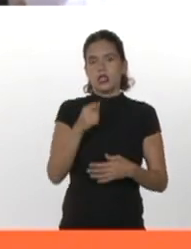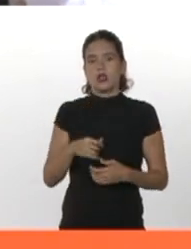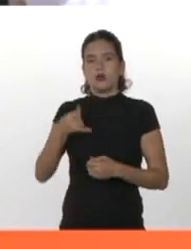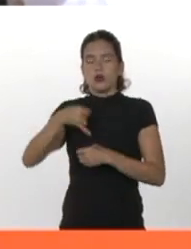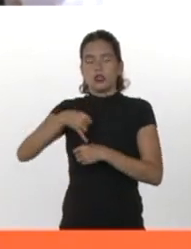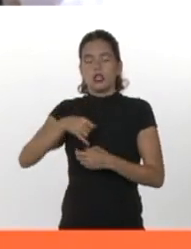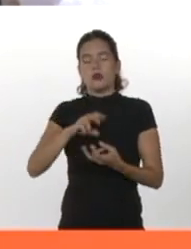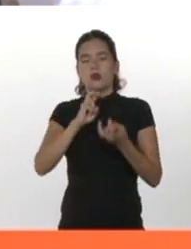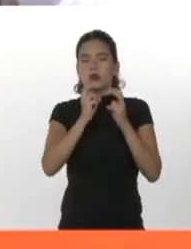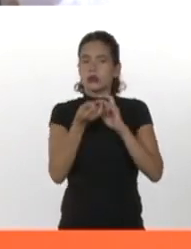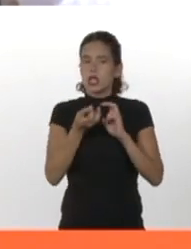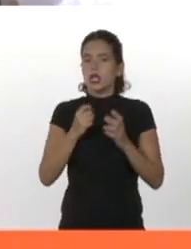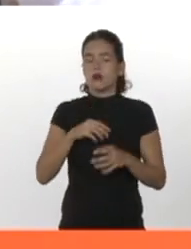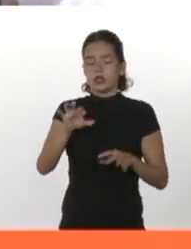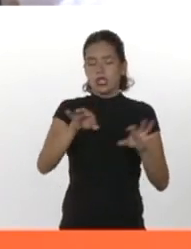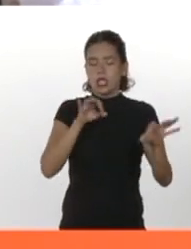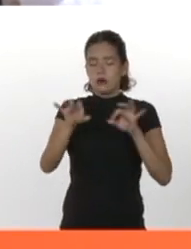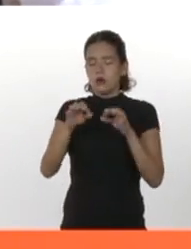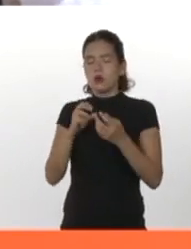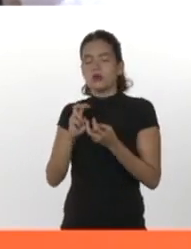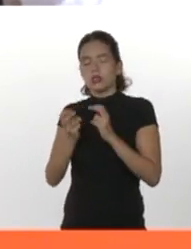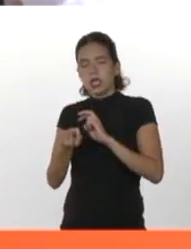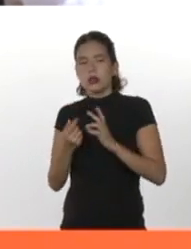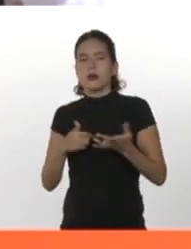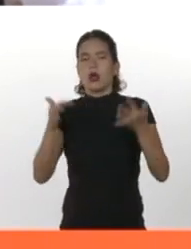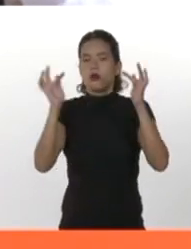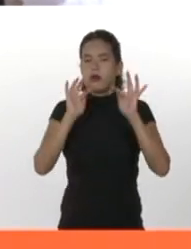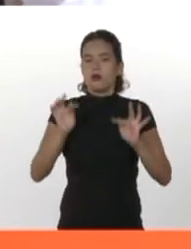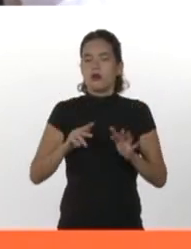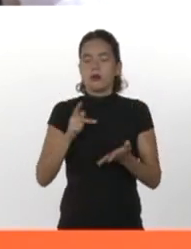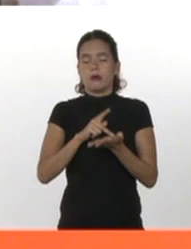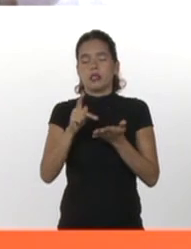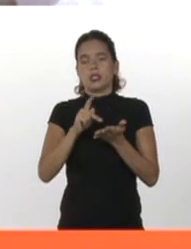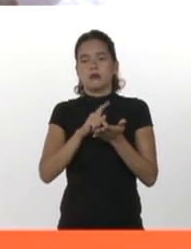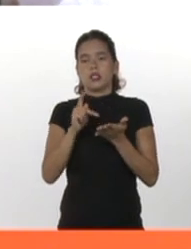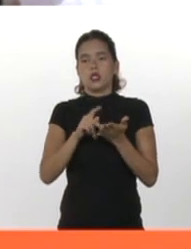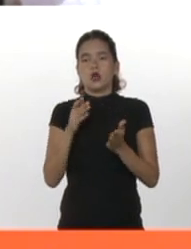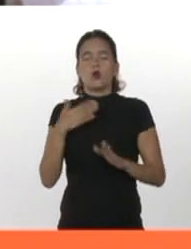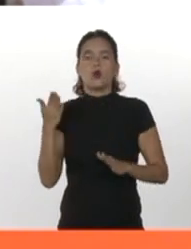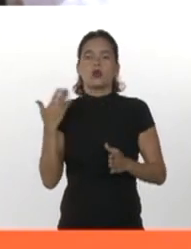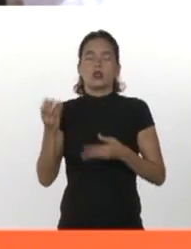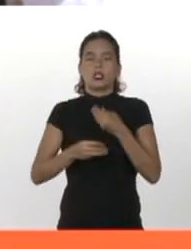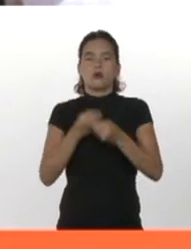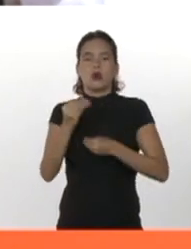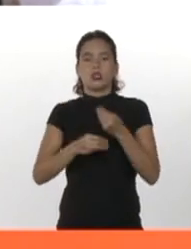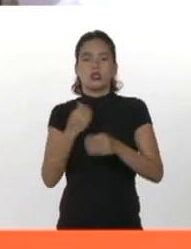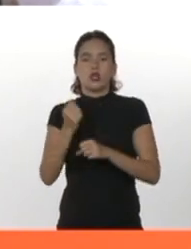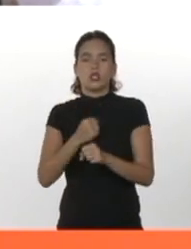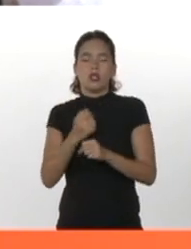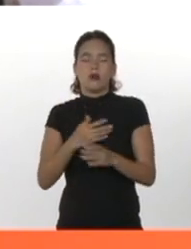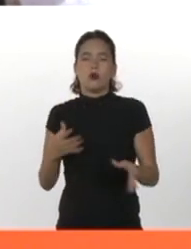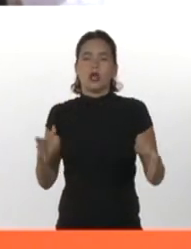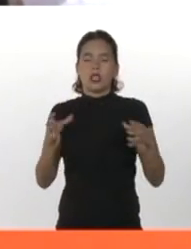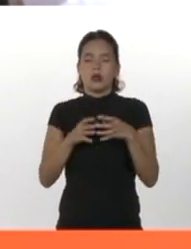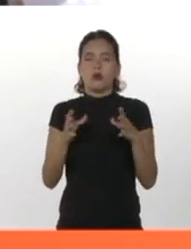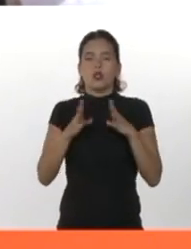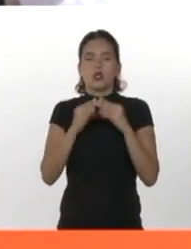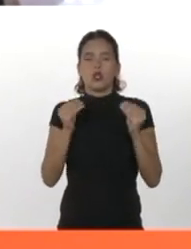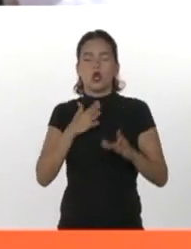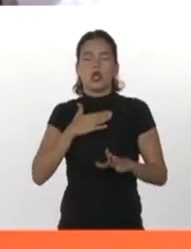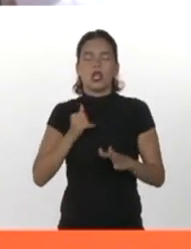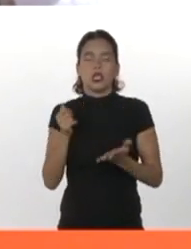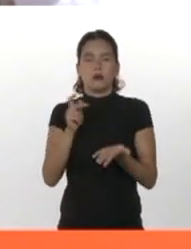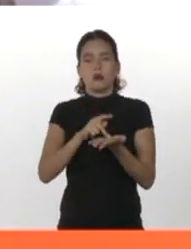un tema, cuando elegimos una forma de participación, cuando estamos haciendo trabajos en equipo y todos